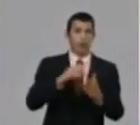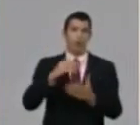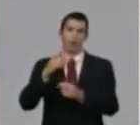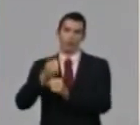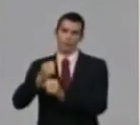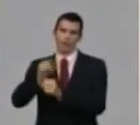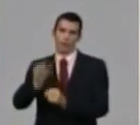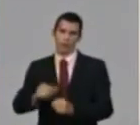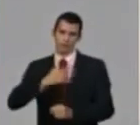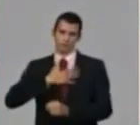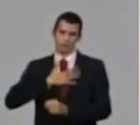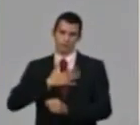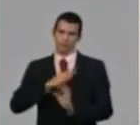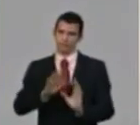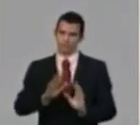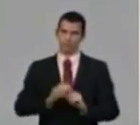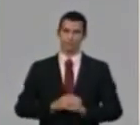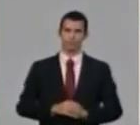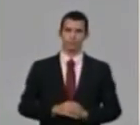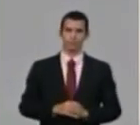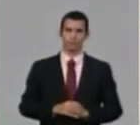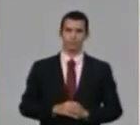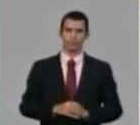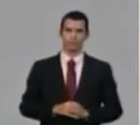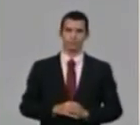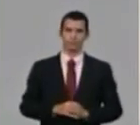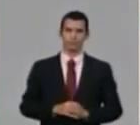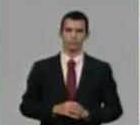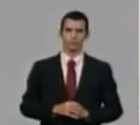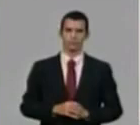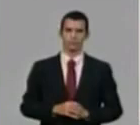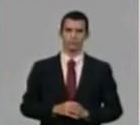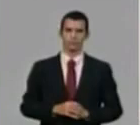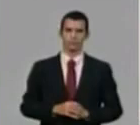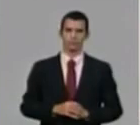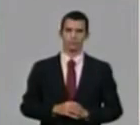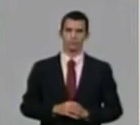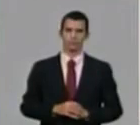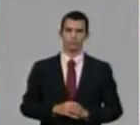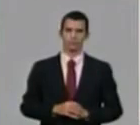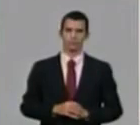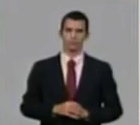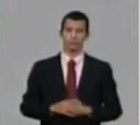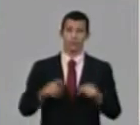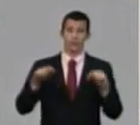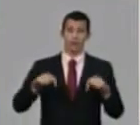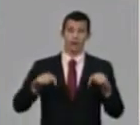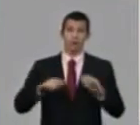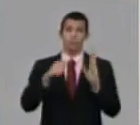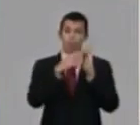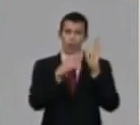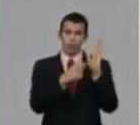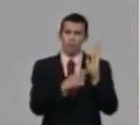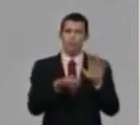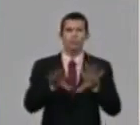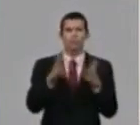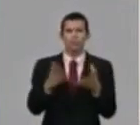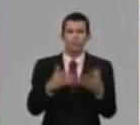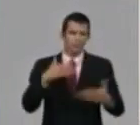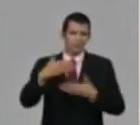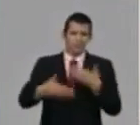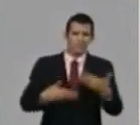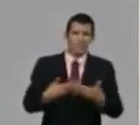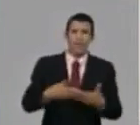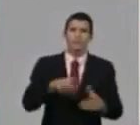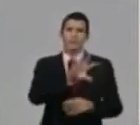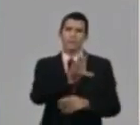incluye a los trabajadores por cuenta propia, cuando demuestran una afectación por la COVID. Todos estos trámites que hemos hecho han sido sin que tenga que concurrir